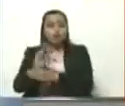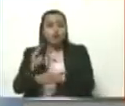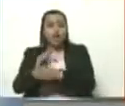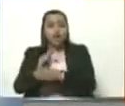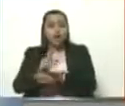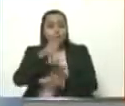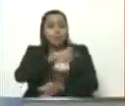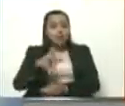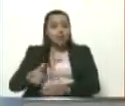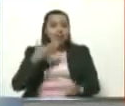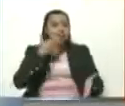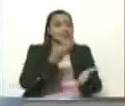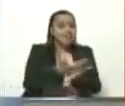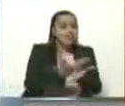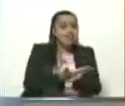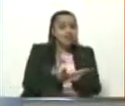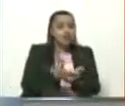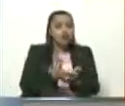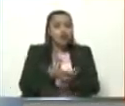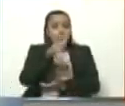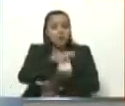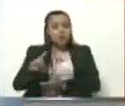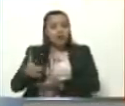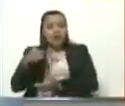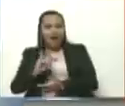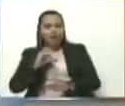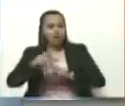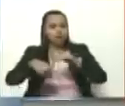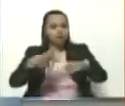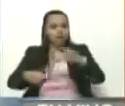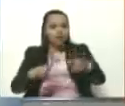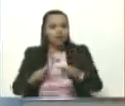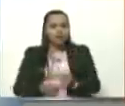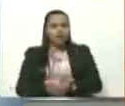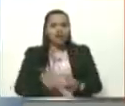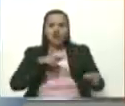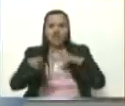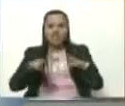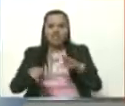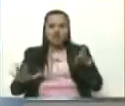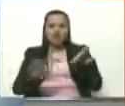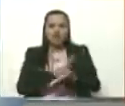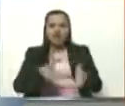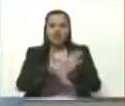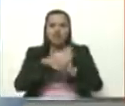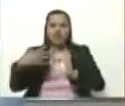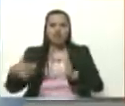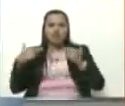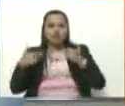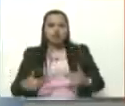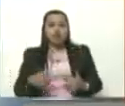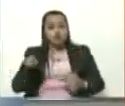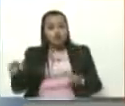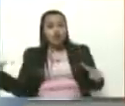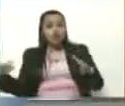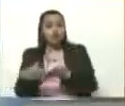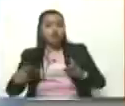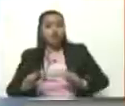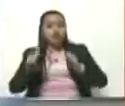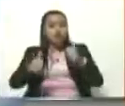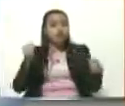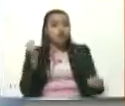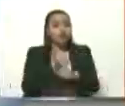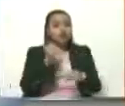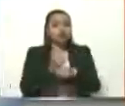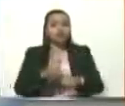testigos y demás sujetos procesales realizadas recientemente esta oficina inició sus actividades operativas